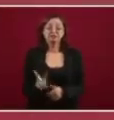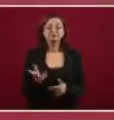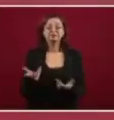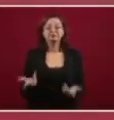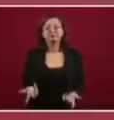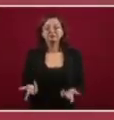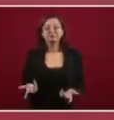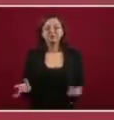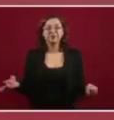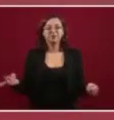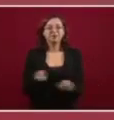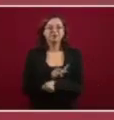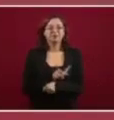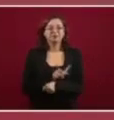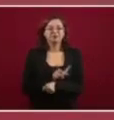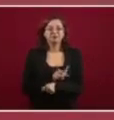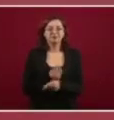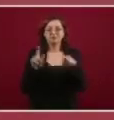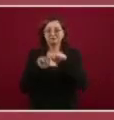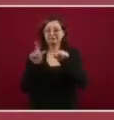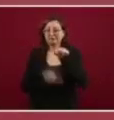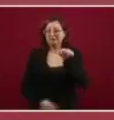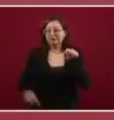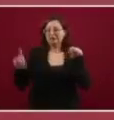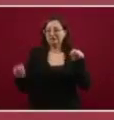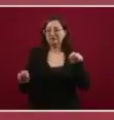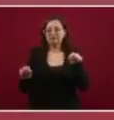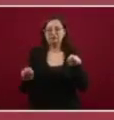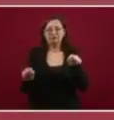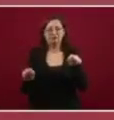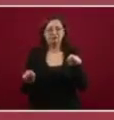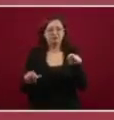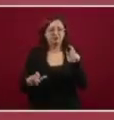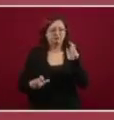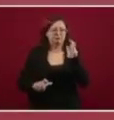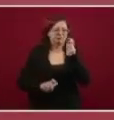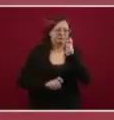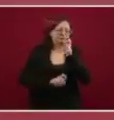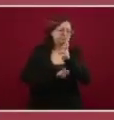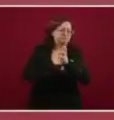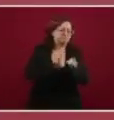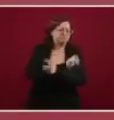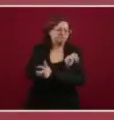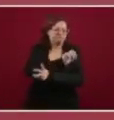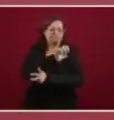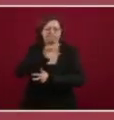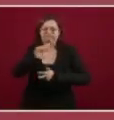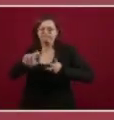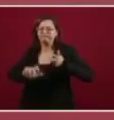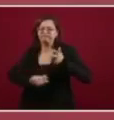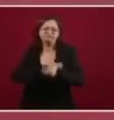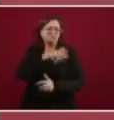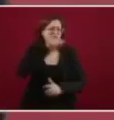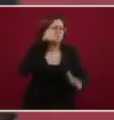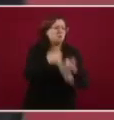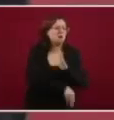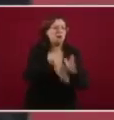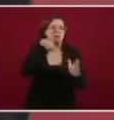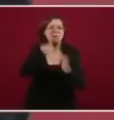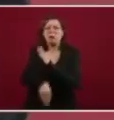dejaron el país muy destruido.